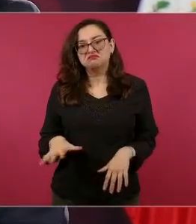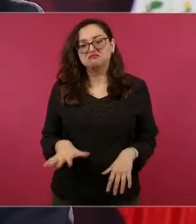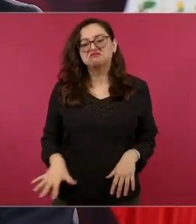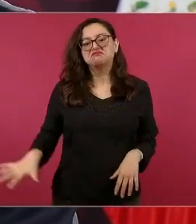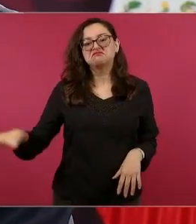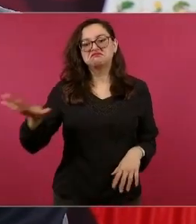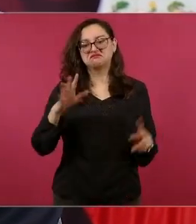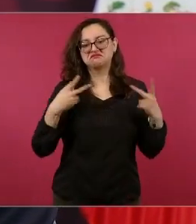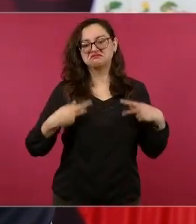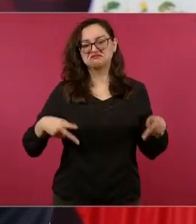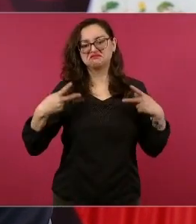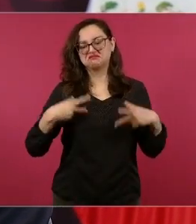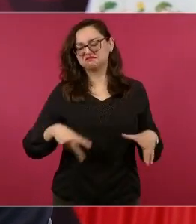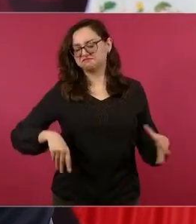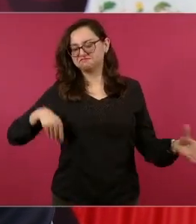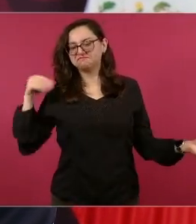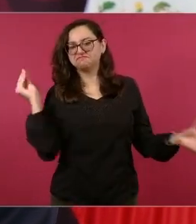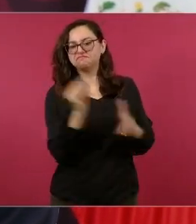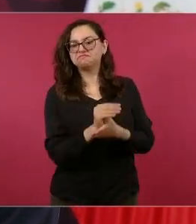¿Qué cosa?